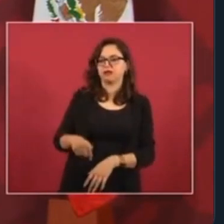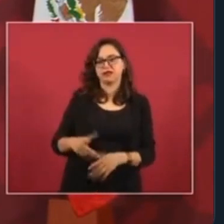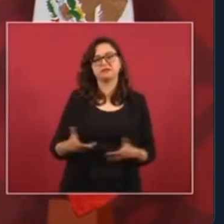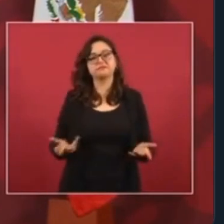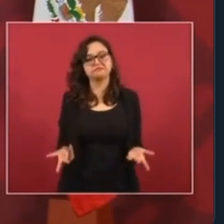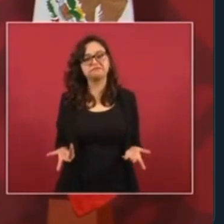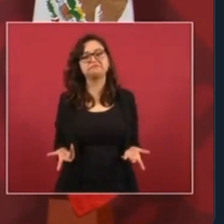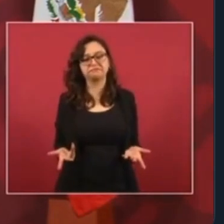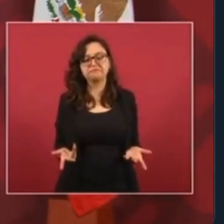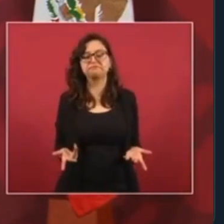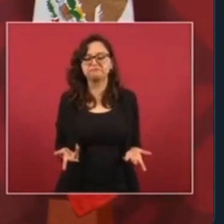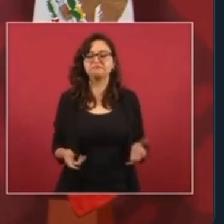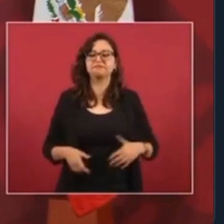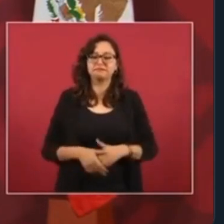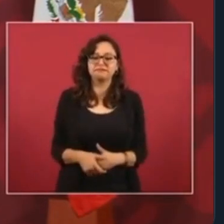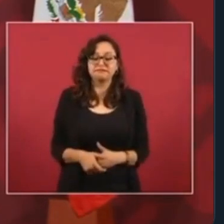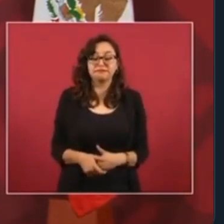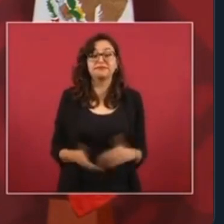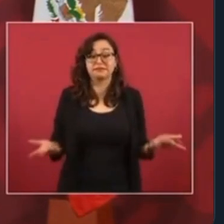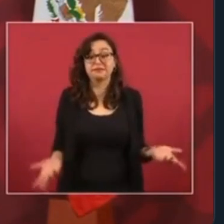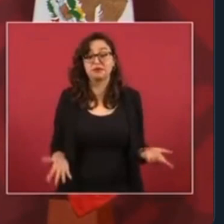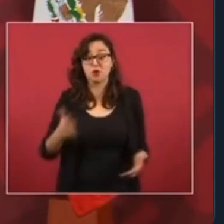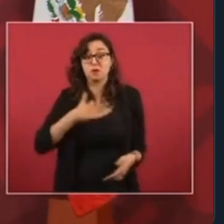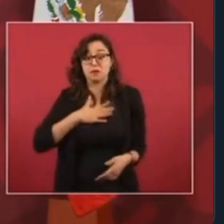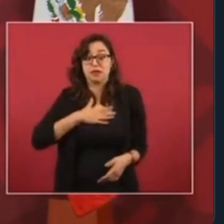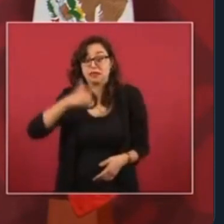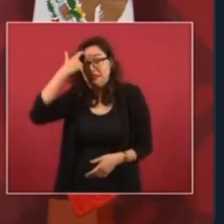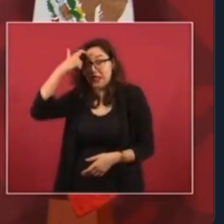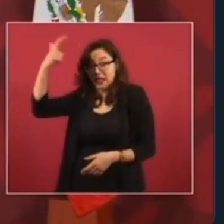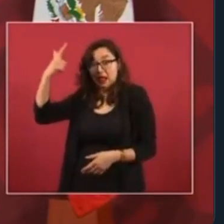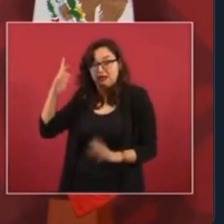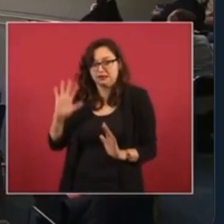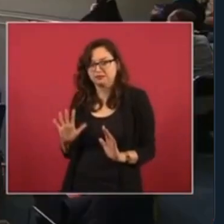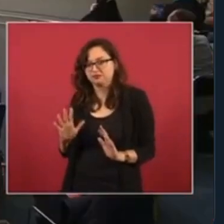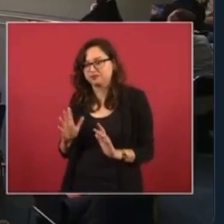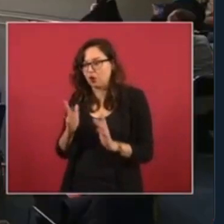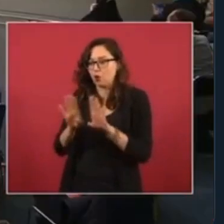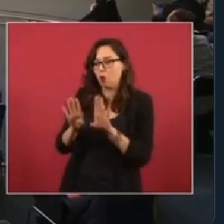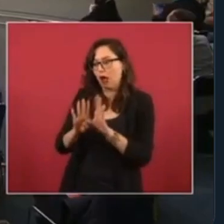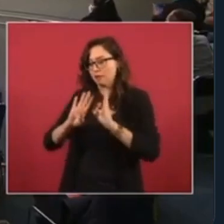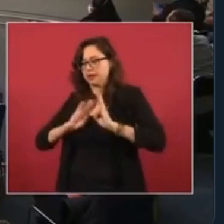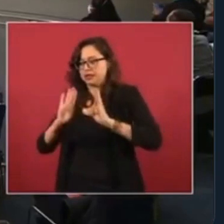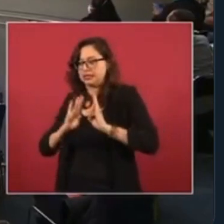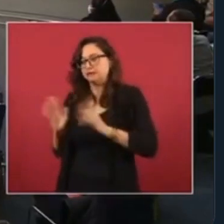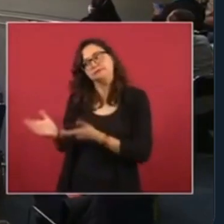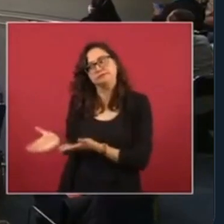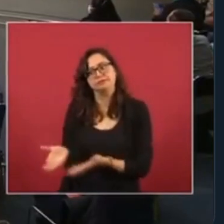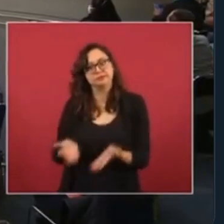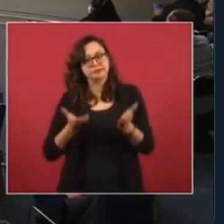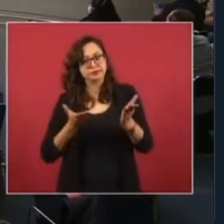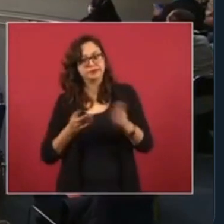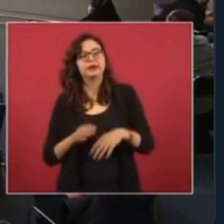O sea, yo eché a andar todo esto para justificar la militarización del país.